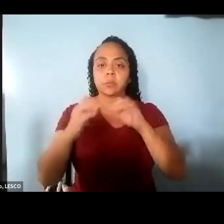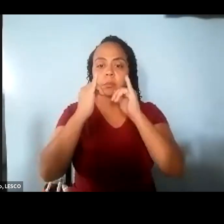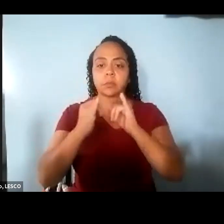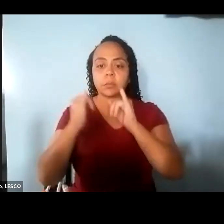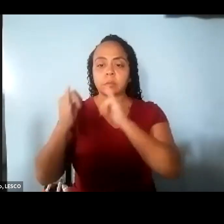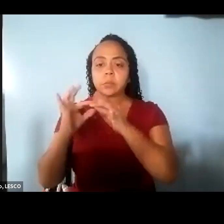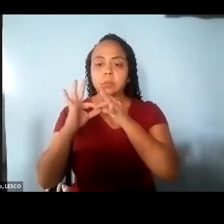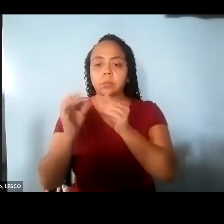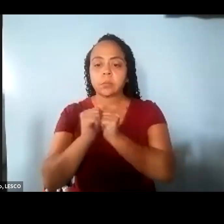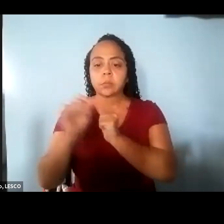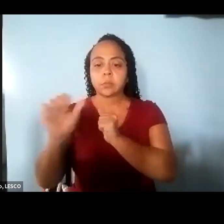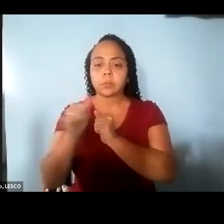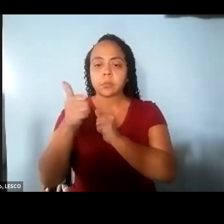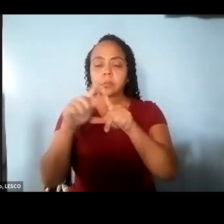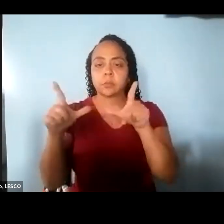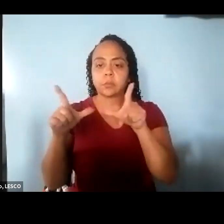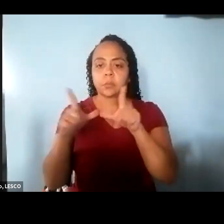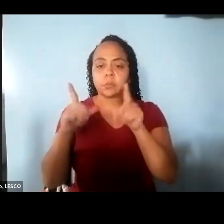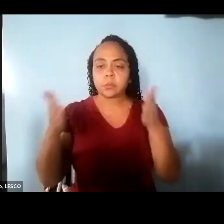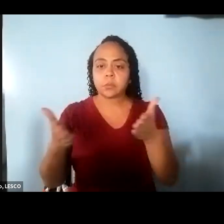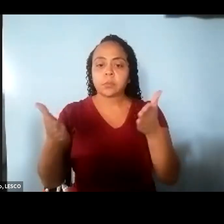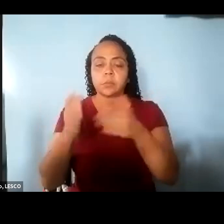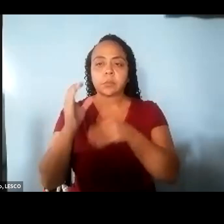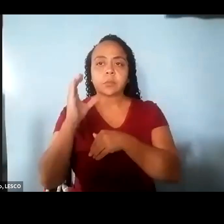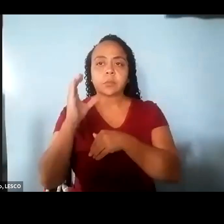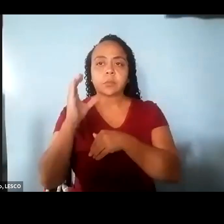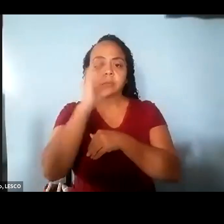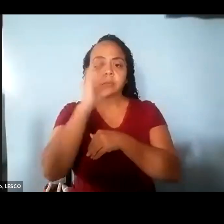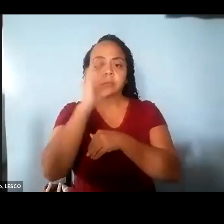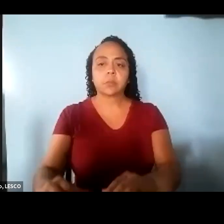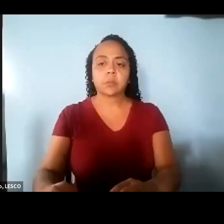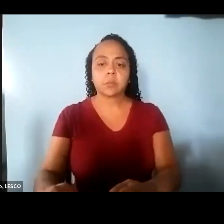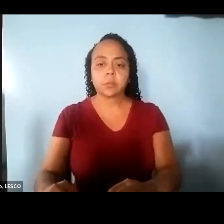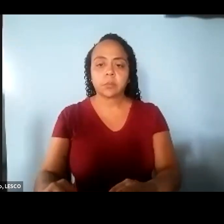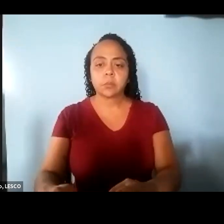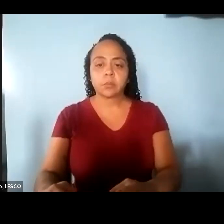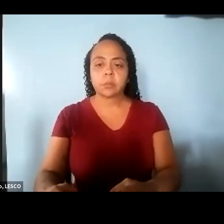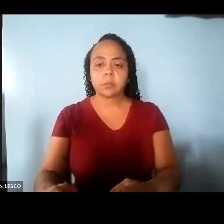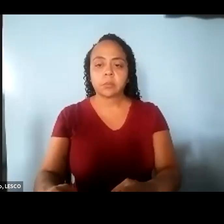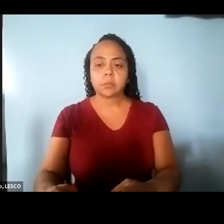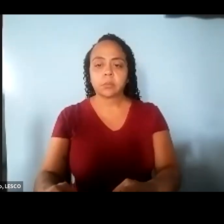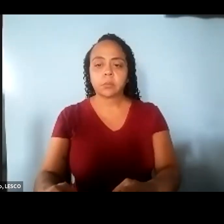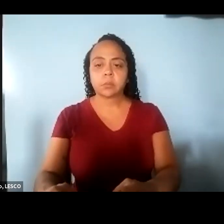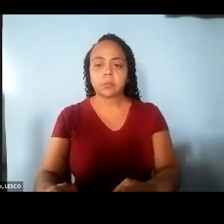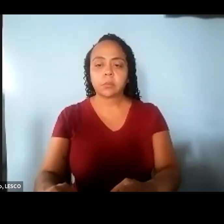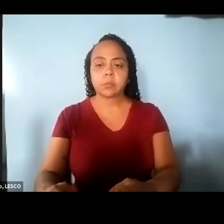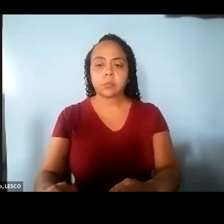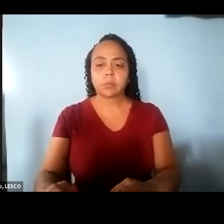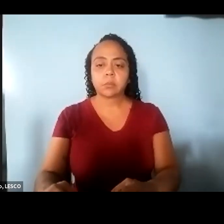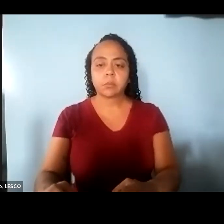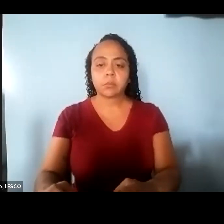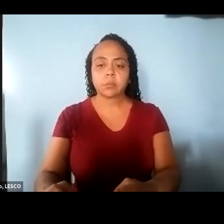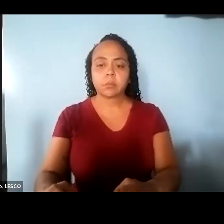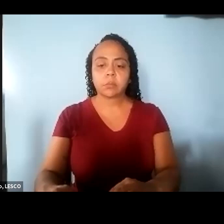sectores que impulsan este tema en la búsqueda de sociedades resilientes agradecemos a la oficina de naciones unidas para la